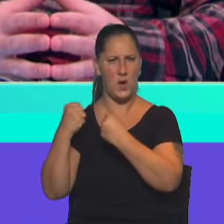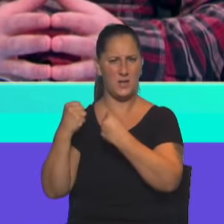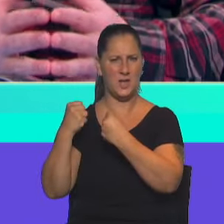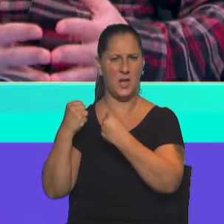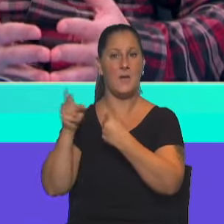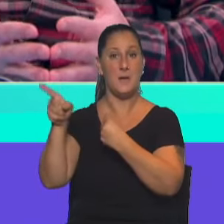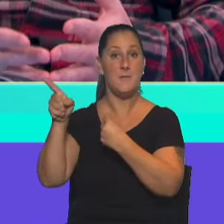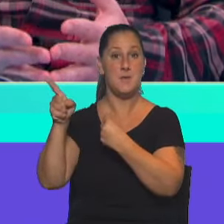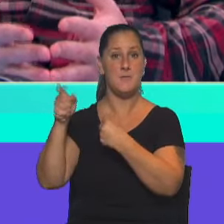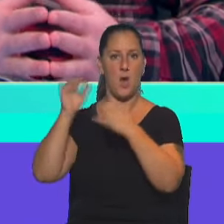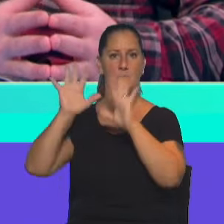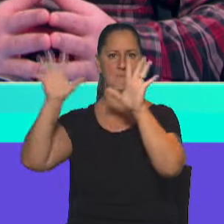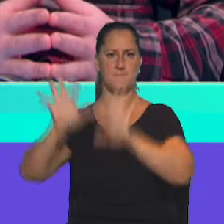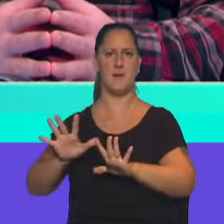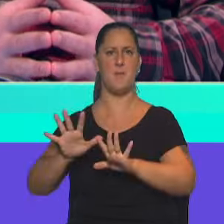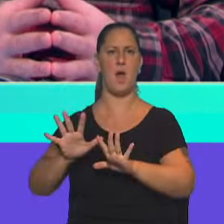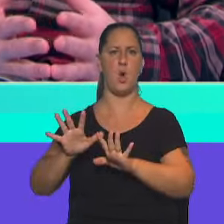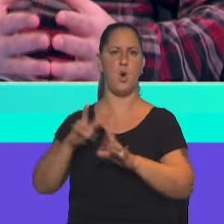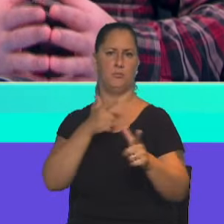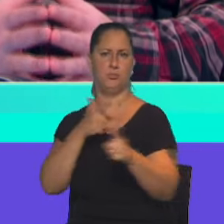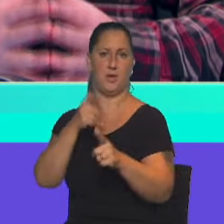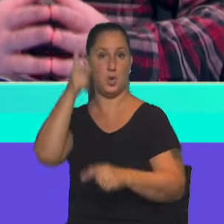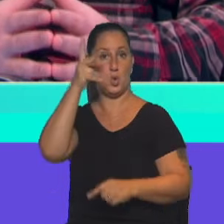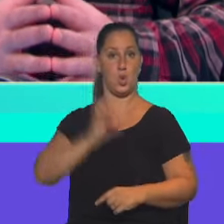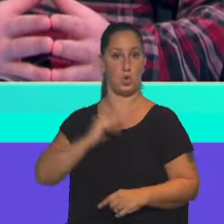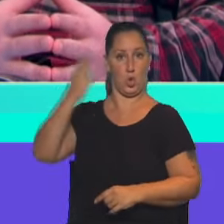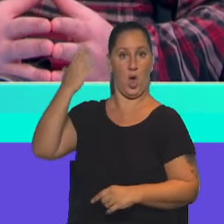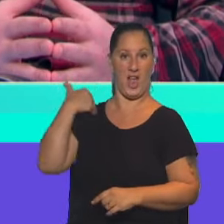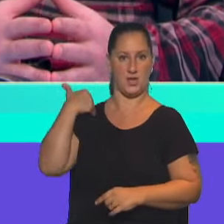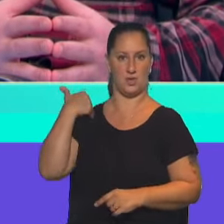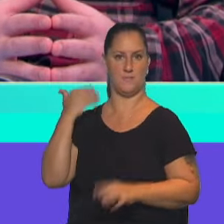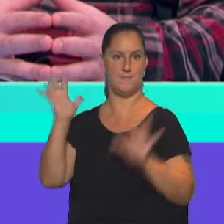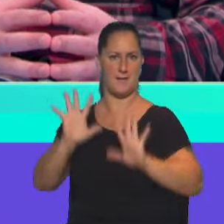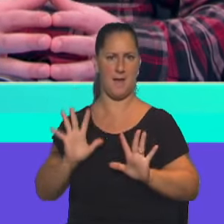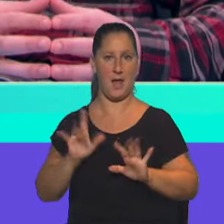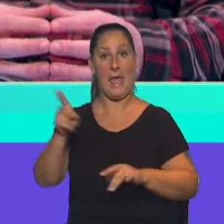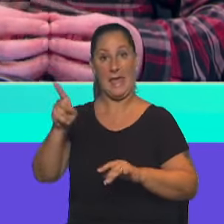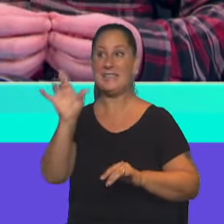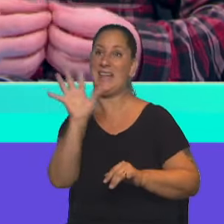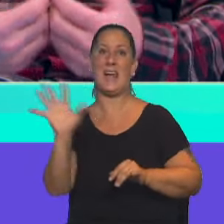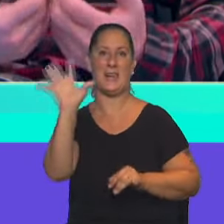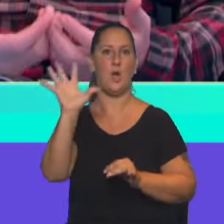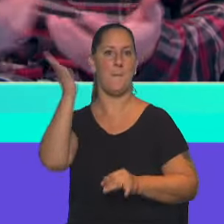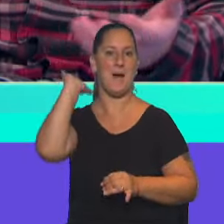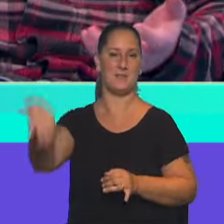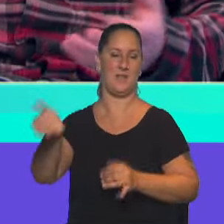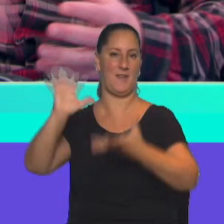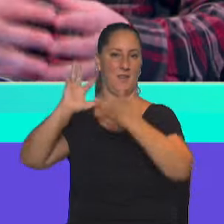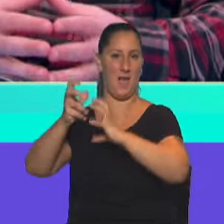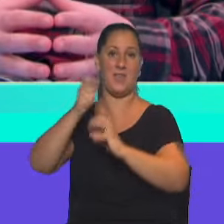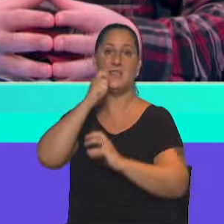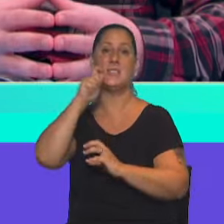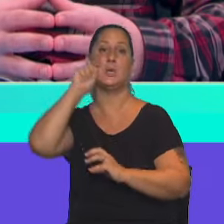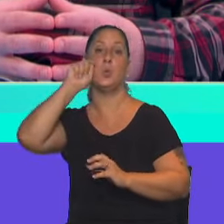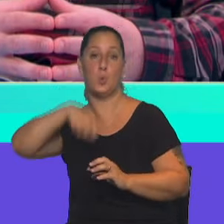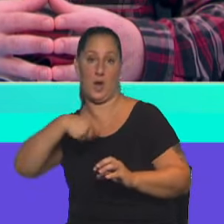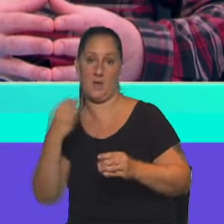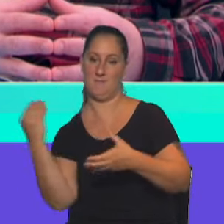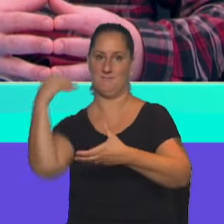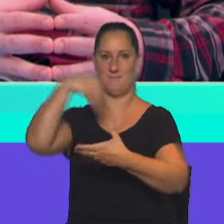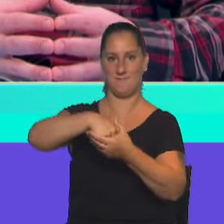zona que se levantó en armas hace casi 8 años porque es justamente la región que sería más afectada ucrania por ejemplo se incorporarse a la unión